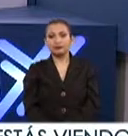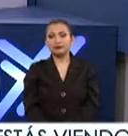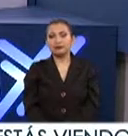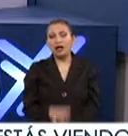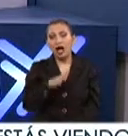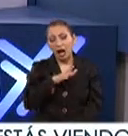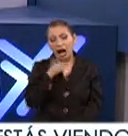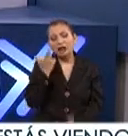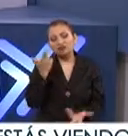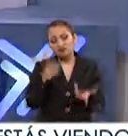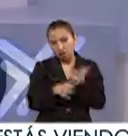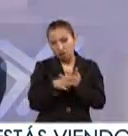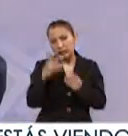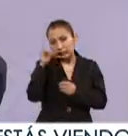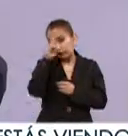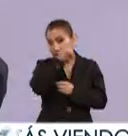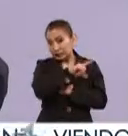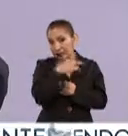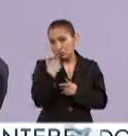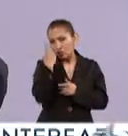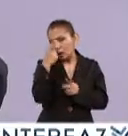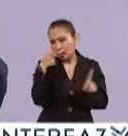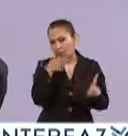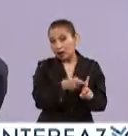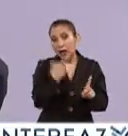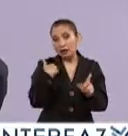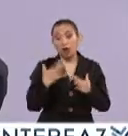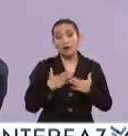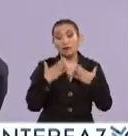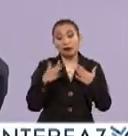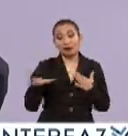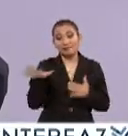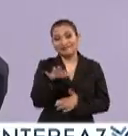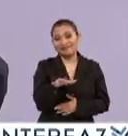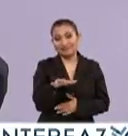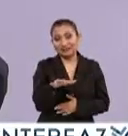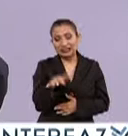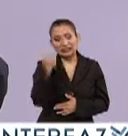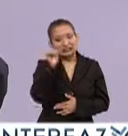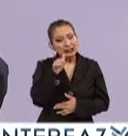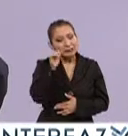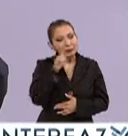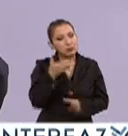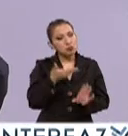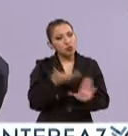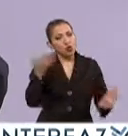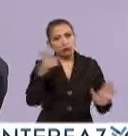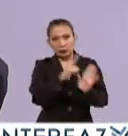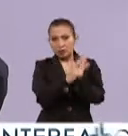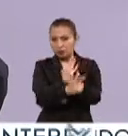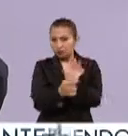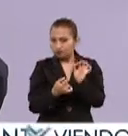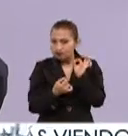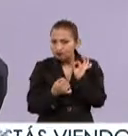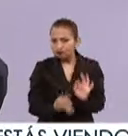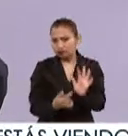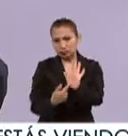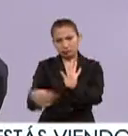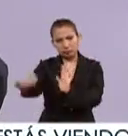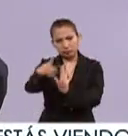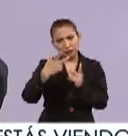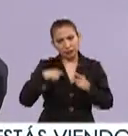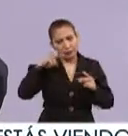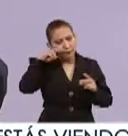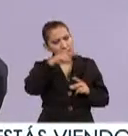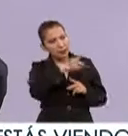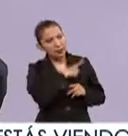que ha habido varios retos. Uno de los retos principales en la Cruz Roja es la confianza. Siempre tenemos que ser totalmente transparentes, totalmente claros con la gente,